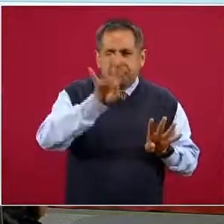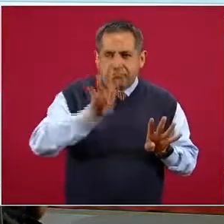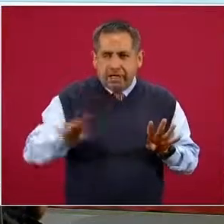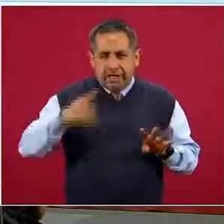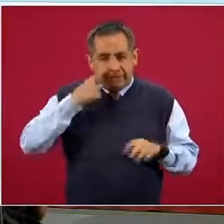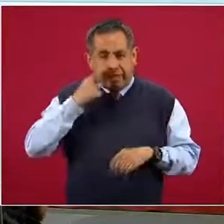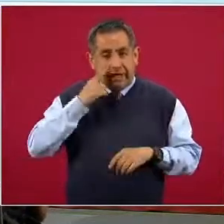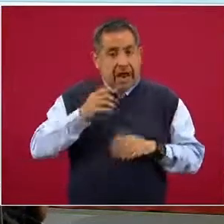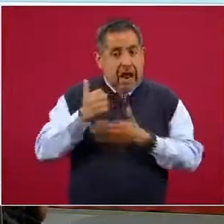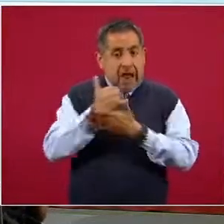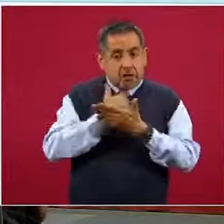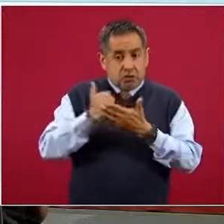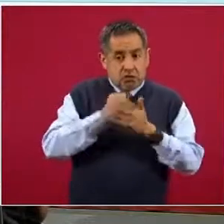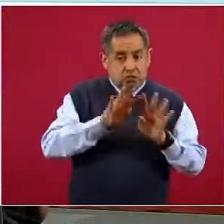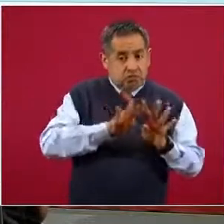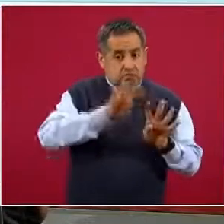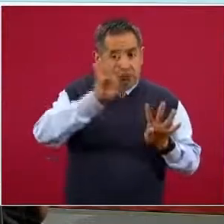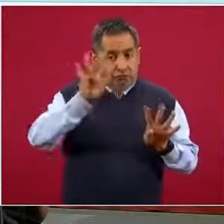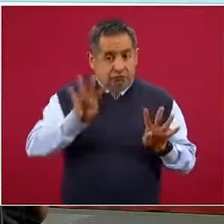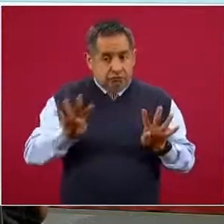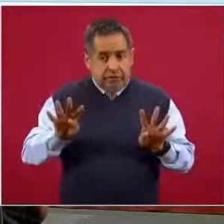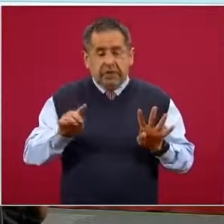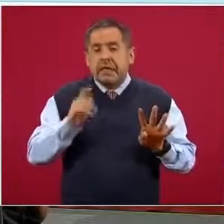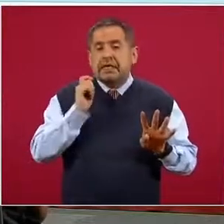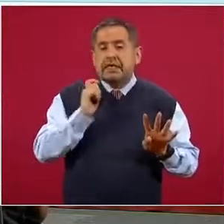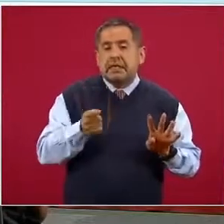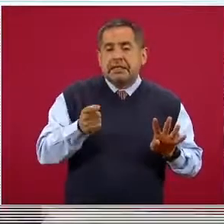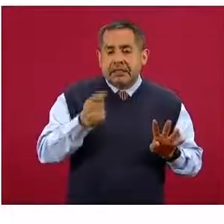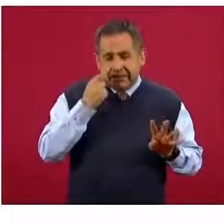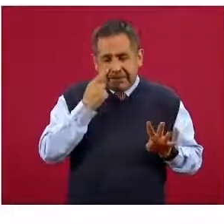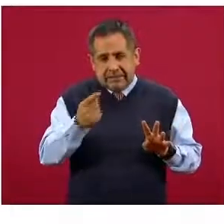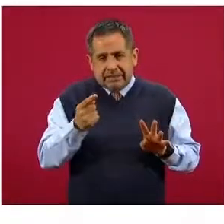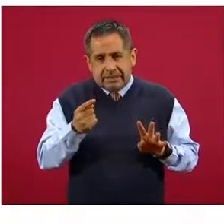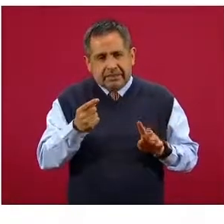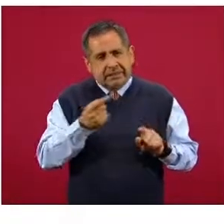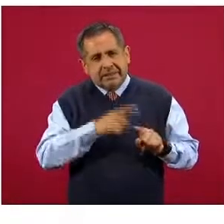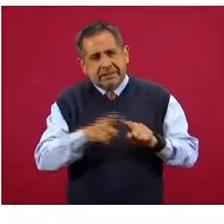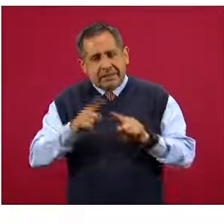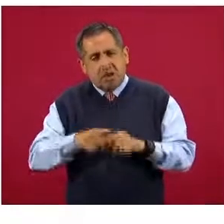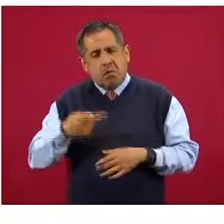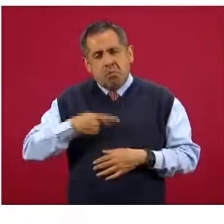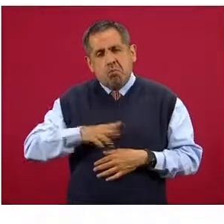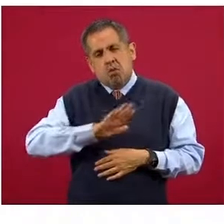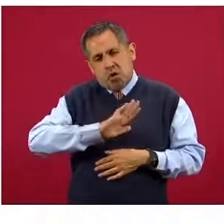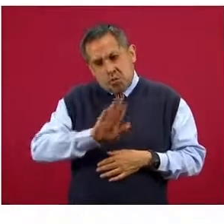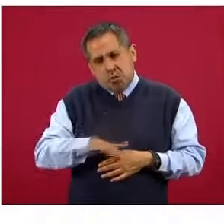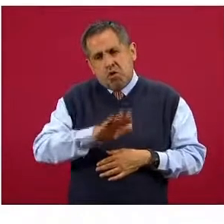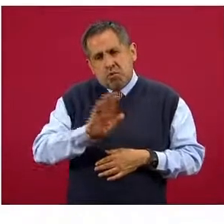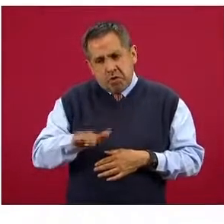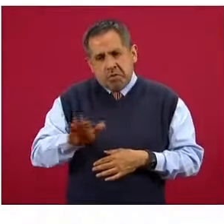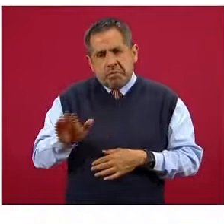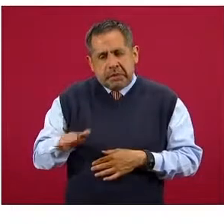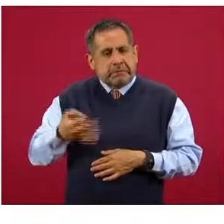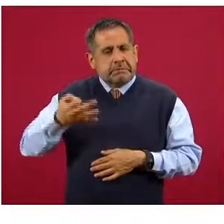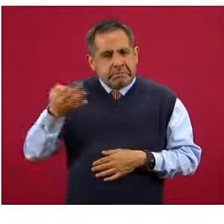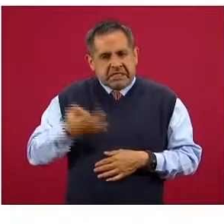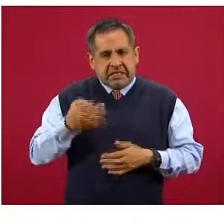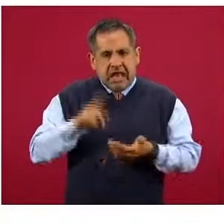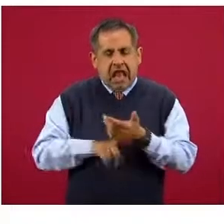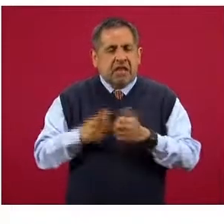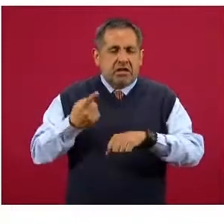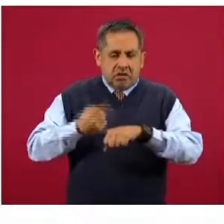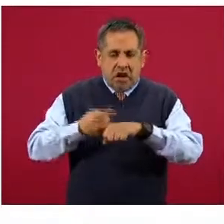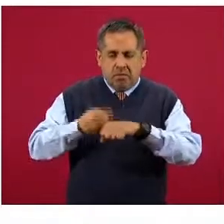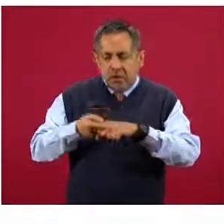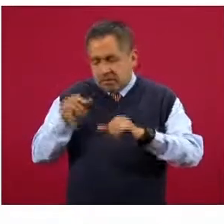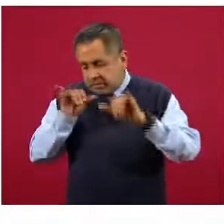color azul vemos todas aquellas defunciones que fueron confirmadas por